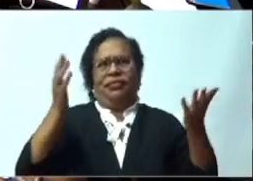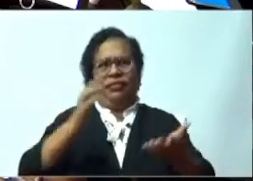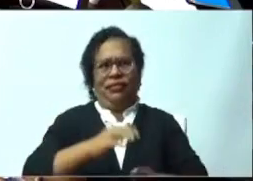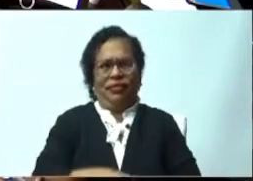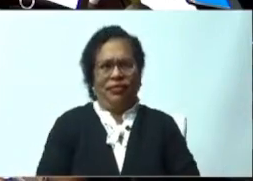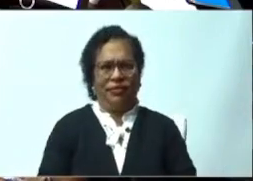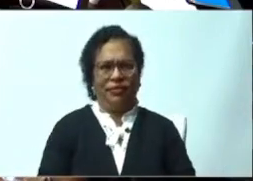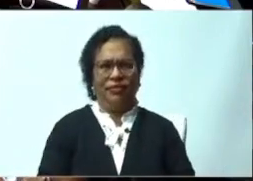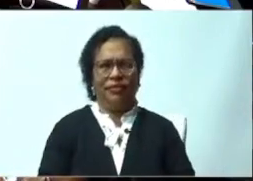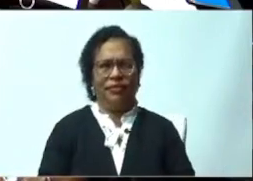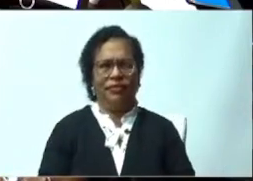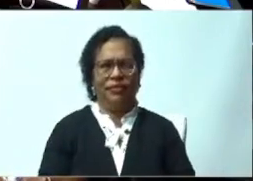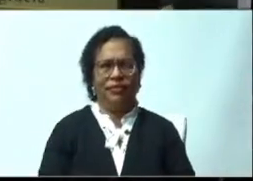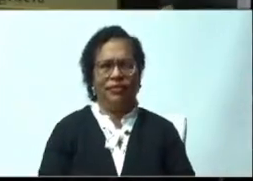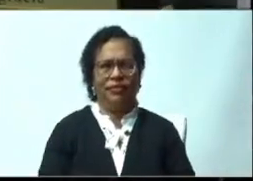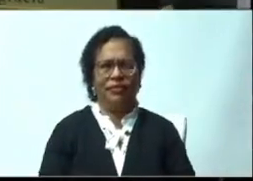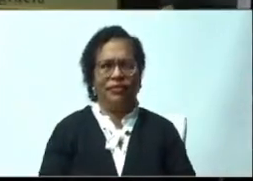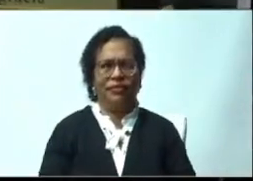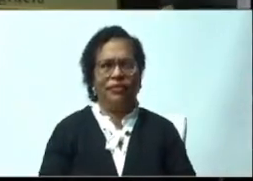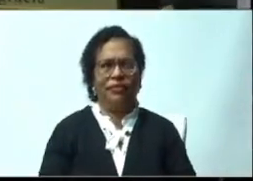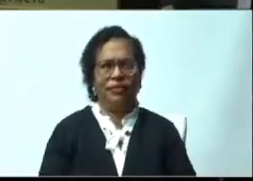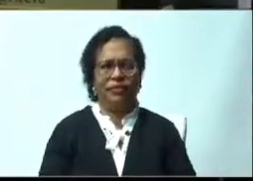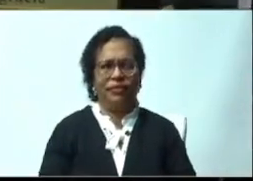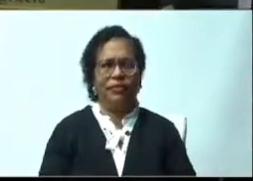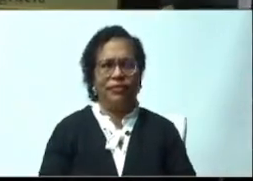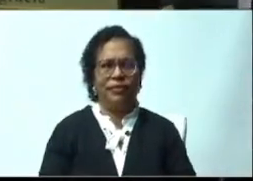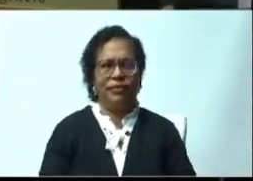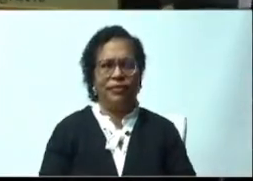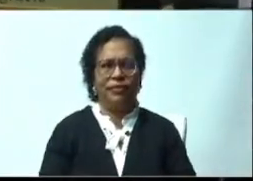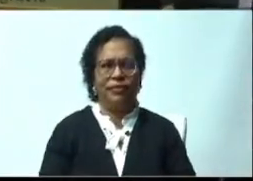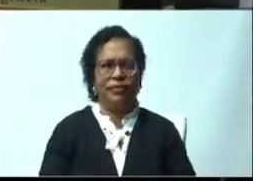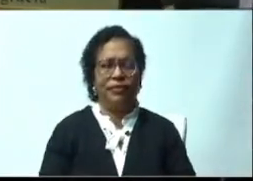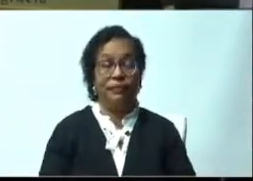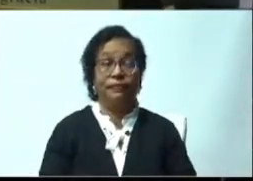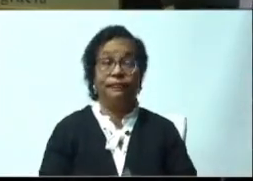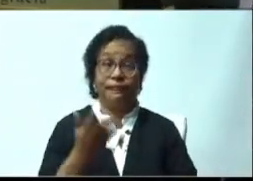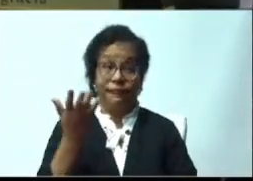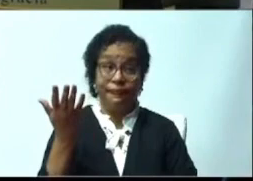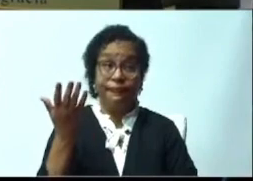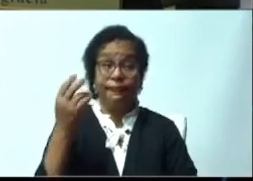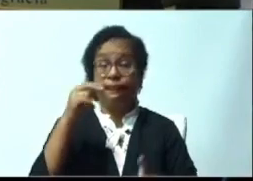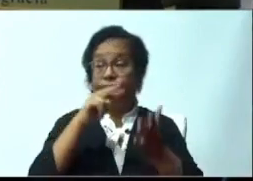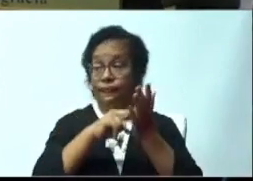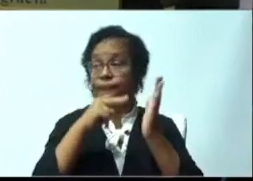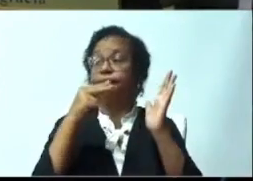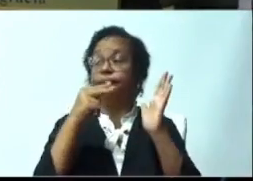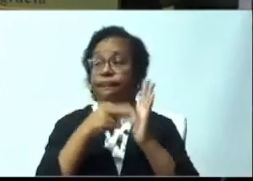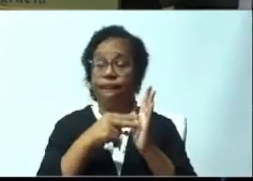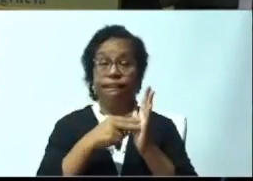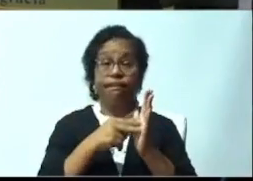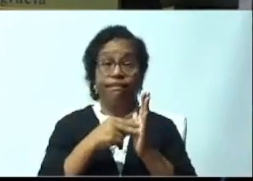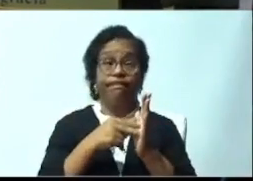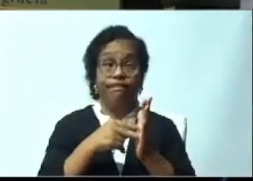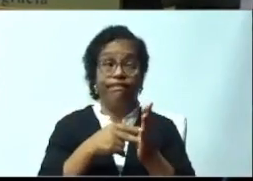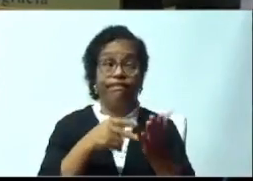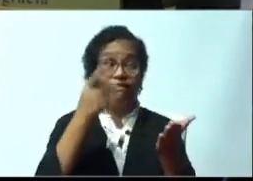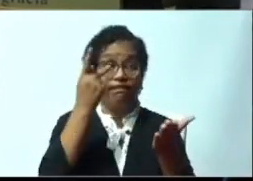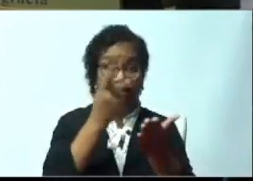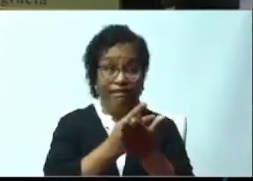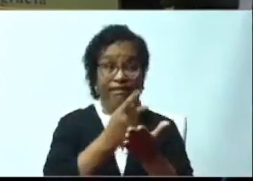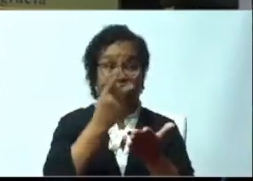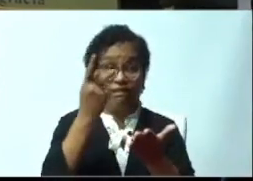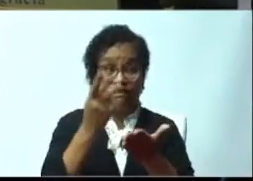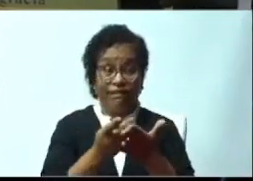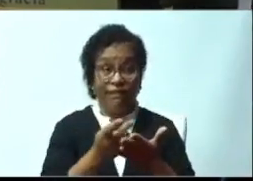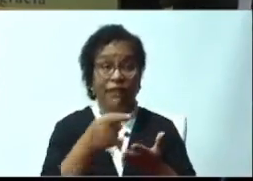Entonces, queremos indicar que, en definitiva, con este presupuesto de ingresos y gastos, que una